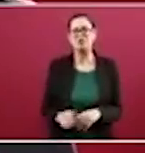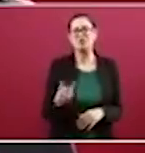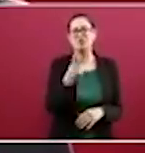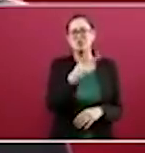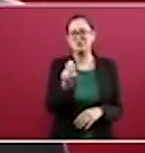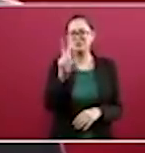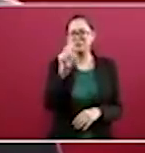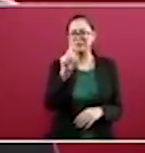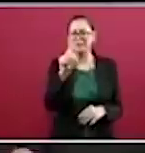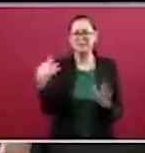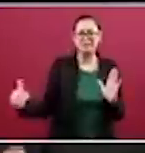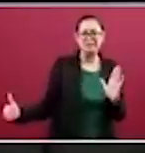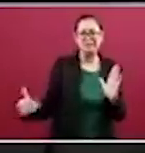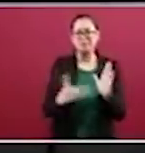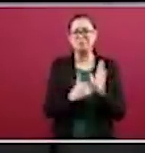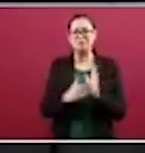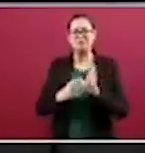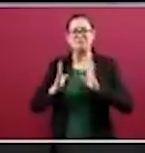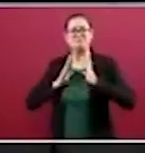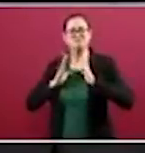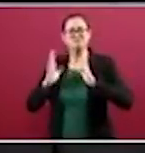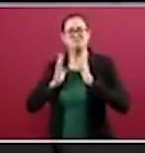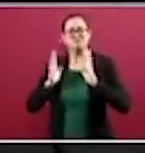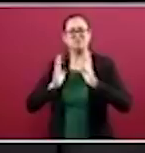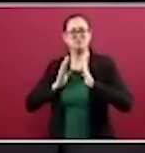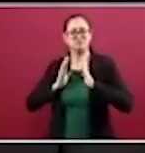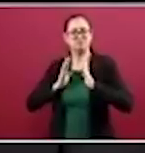230,000 elementos del ejército